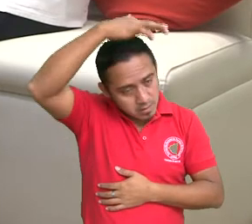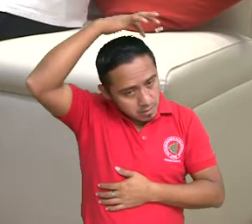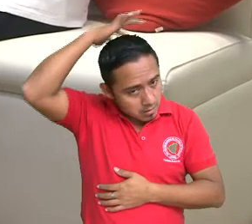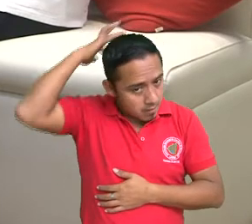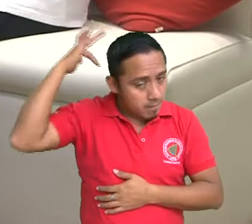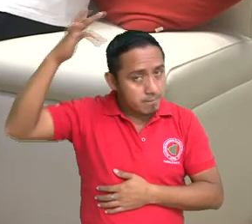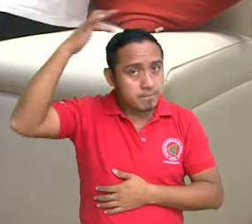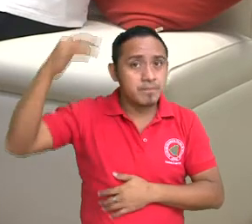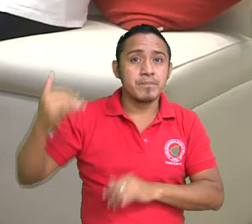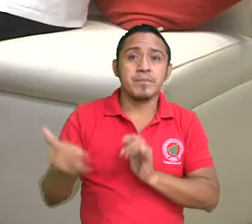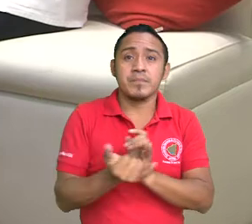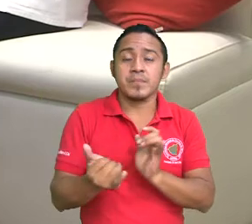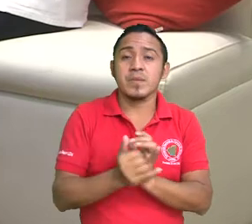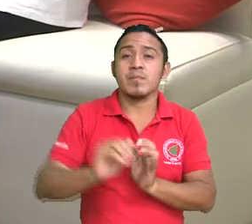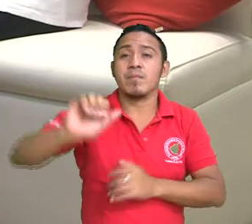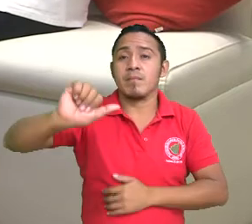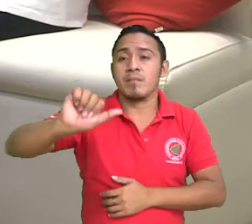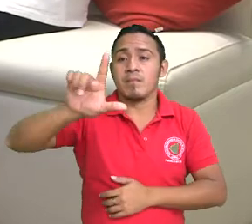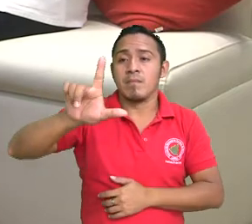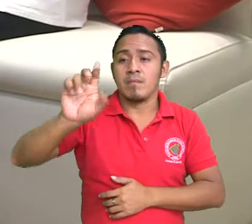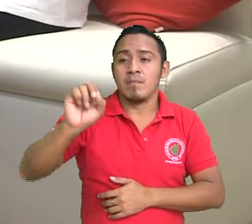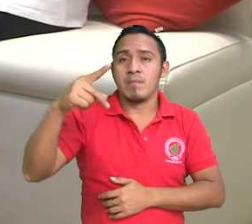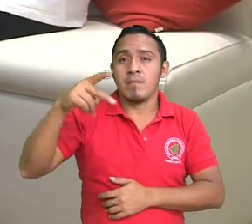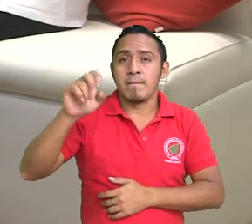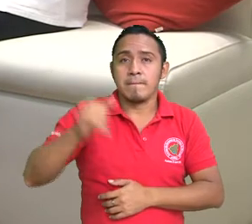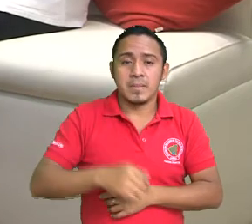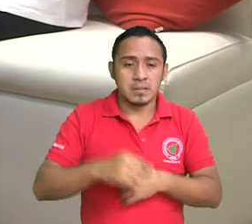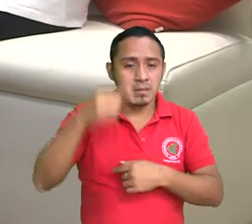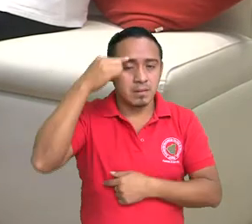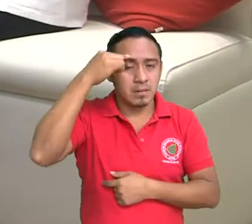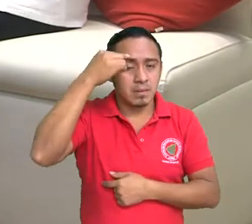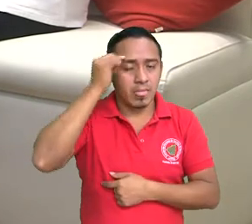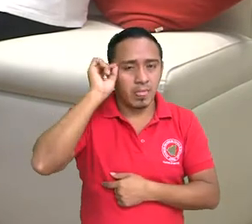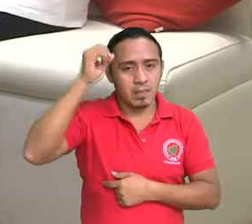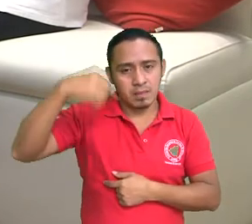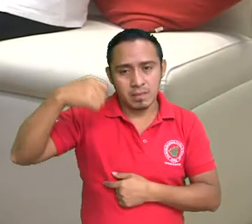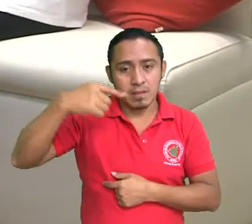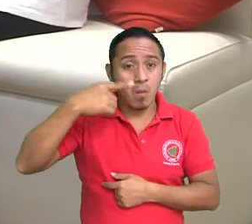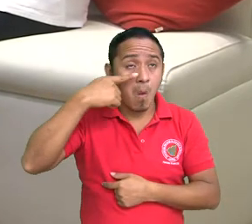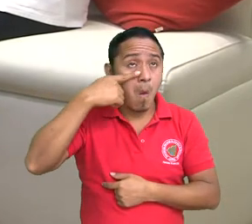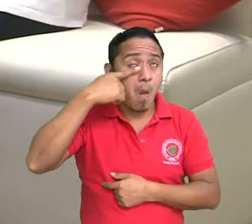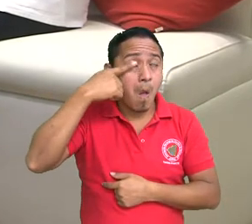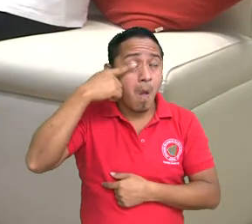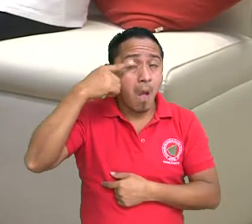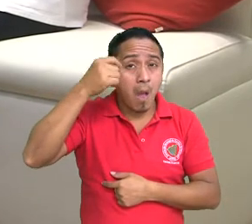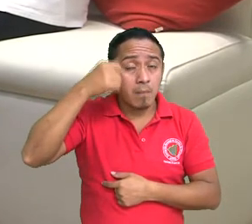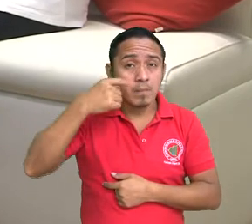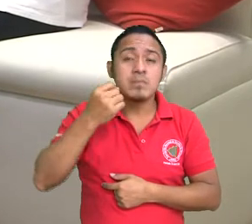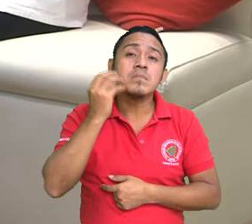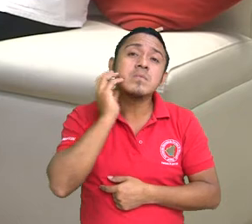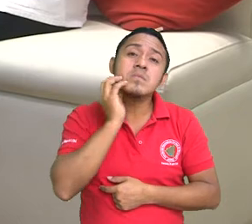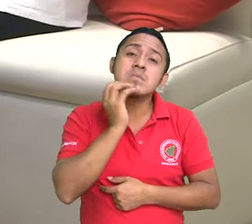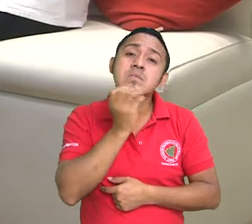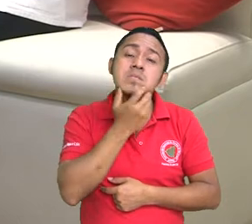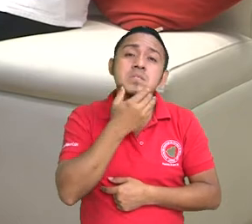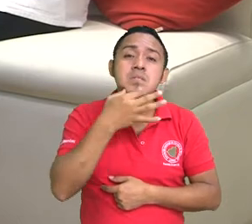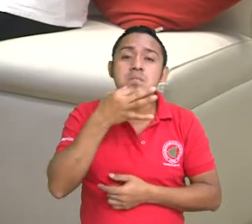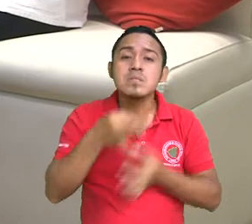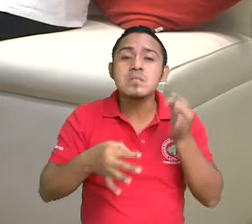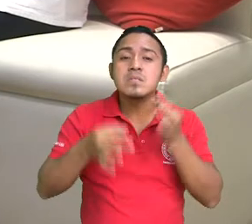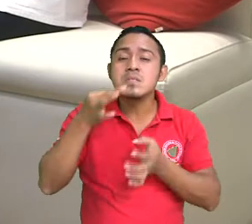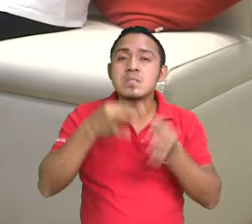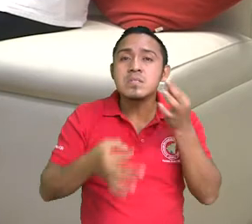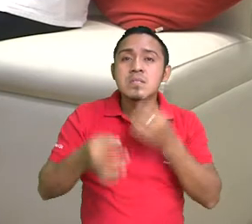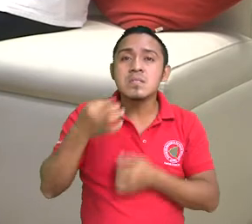en el cuero cabelludo. También puede haber alopecia de las cejas, de las pestañas, de la barba en los hombres. Esas